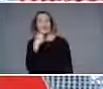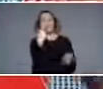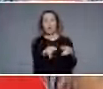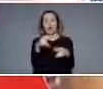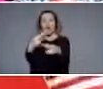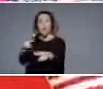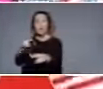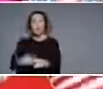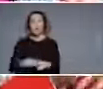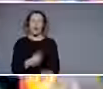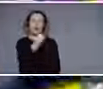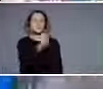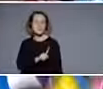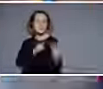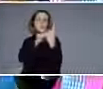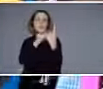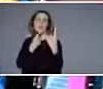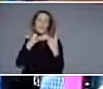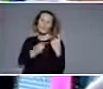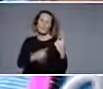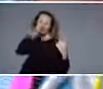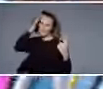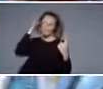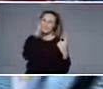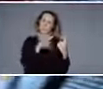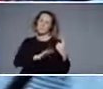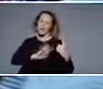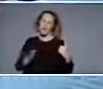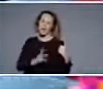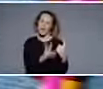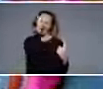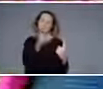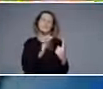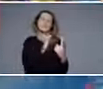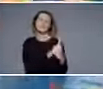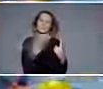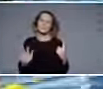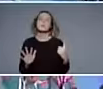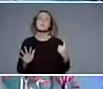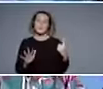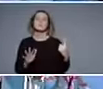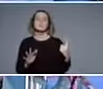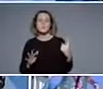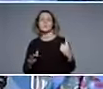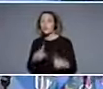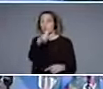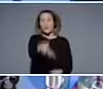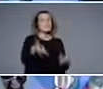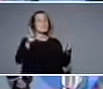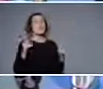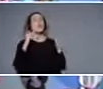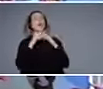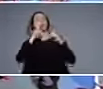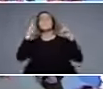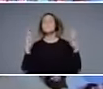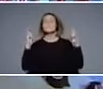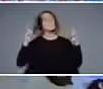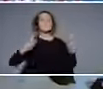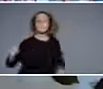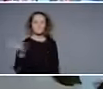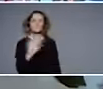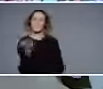dicho en su cara, ya está bien de robar. No te quedes sentado en casa y